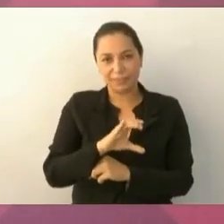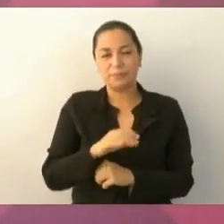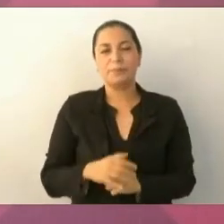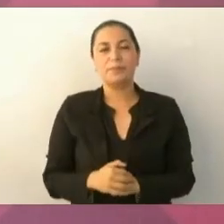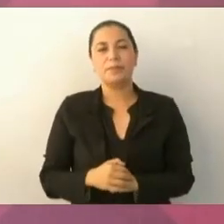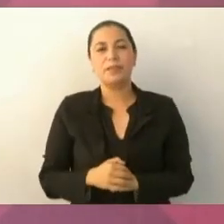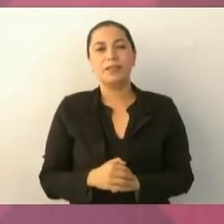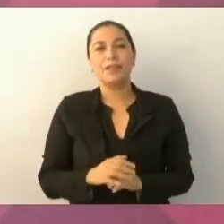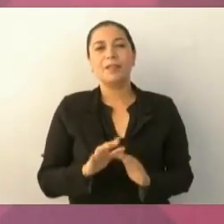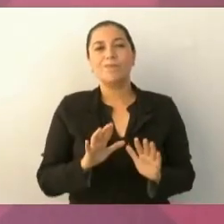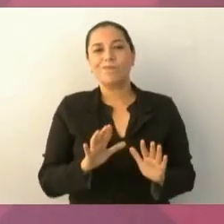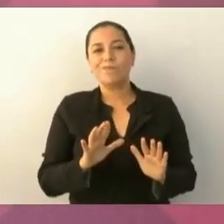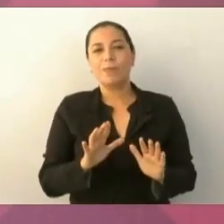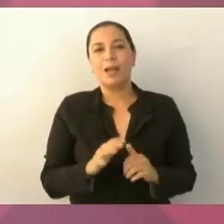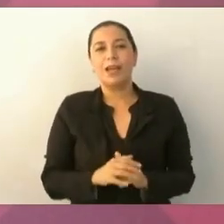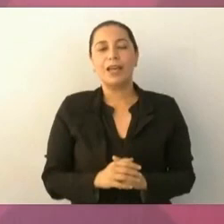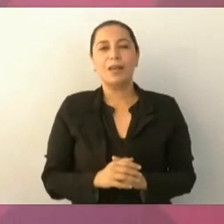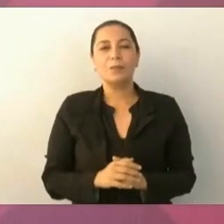no es